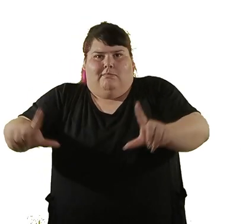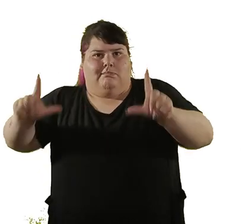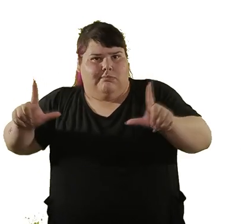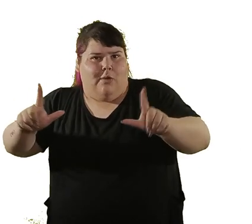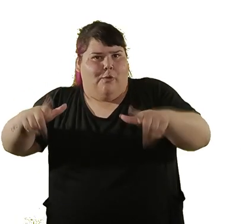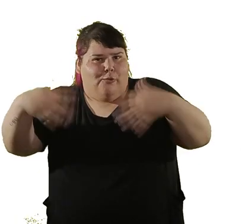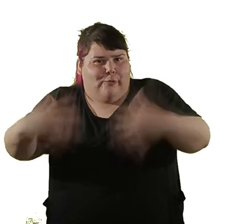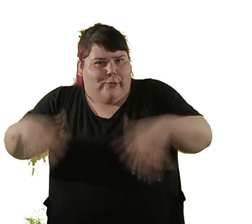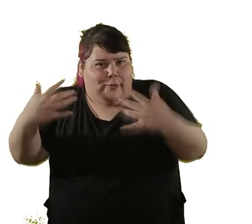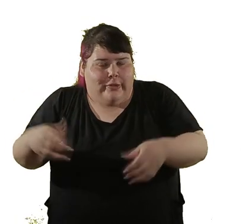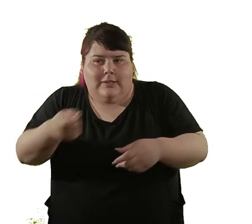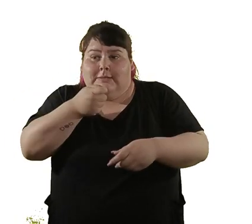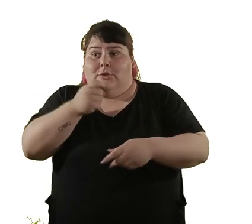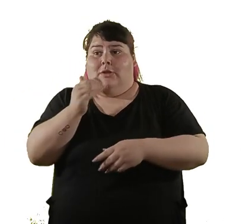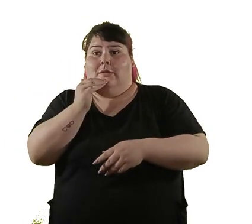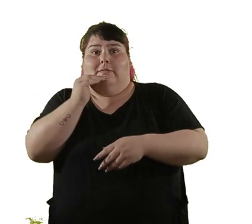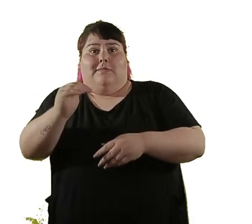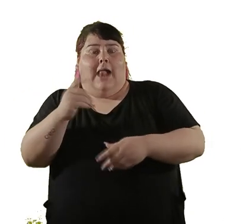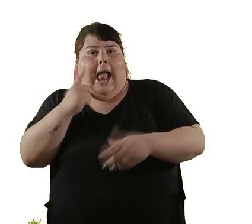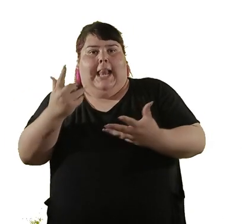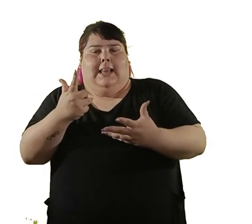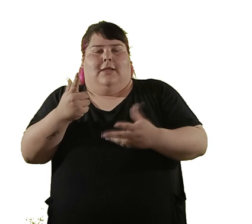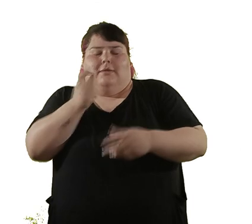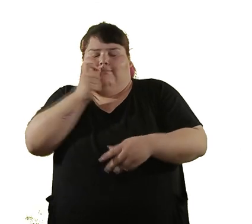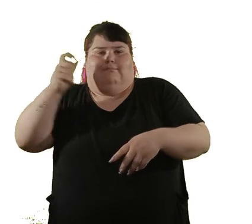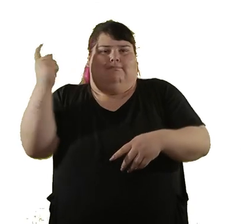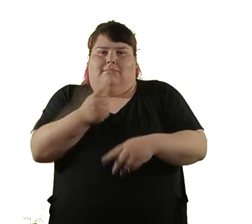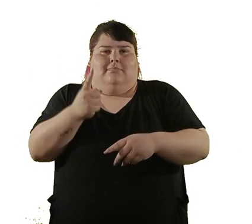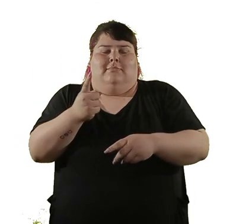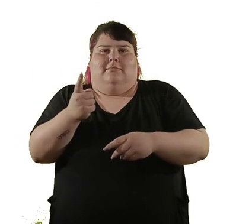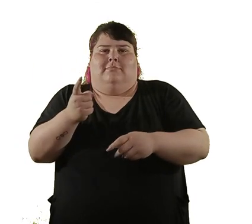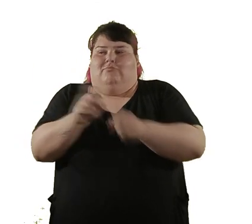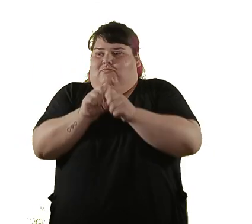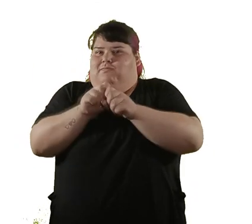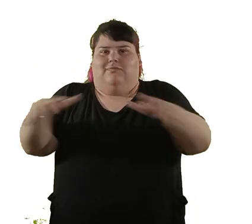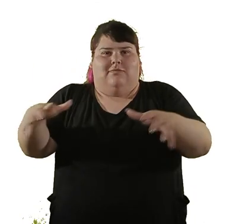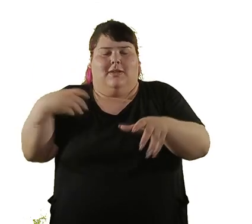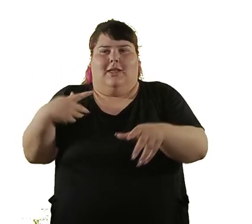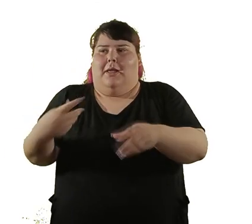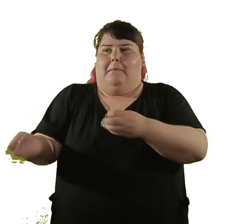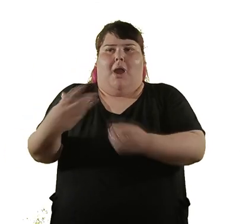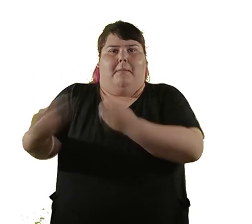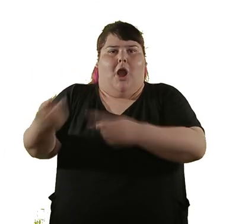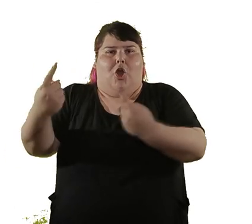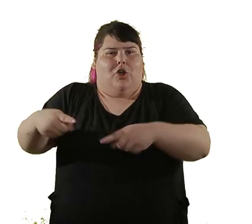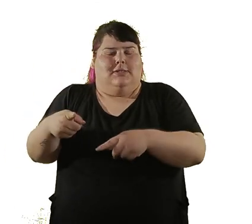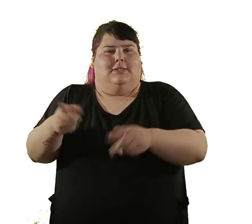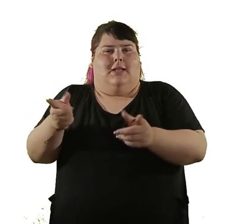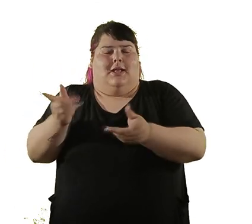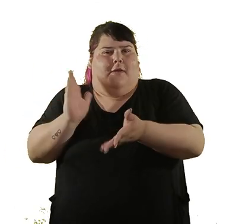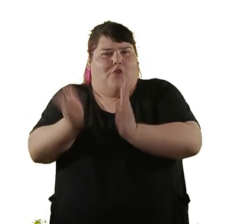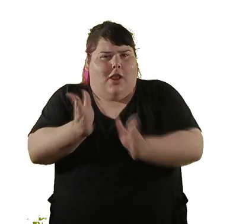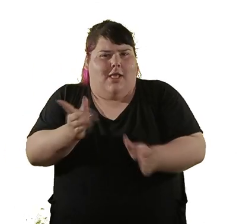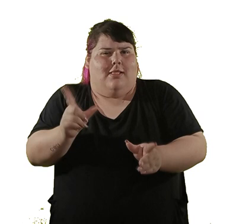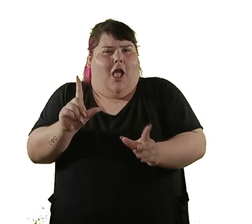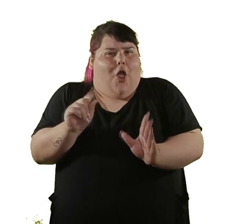grande. Entonces uno dice algo y enseguida puede viralizarse y pueden empezar a llegar comentarios que son muy agresivos o muy